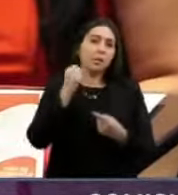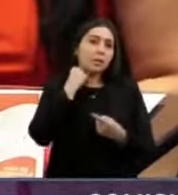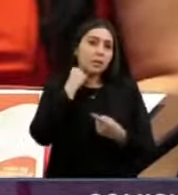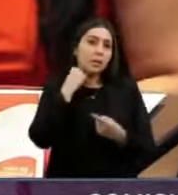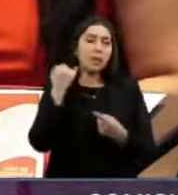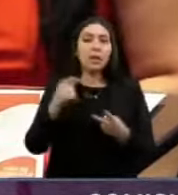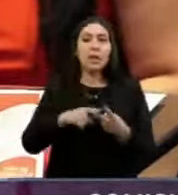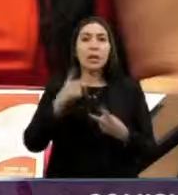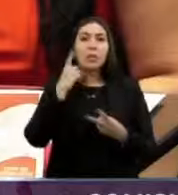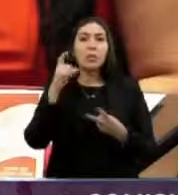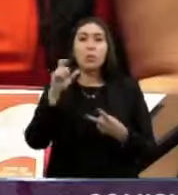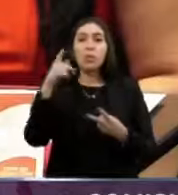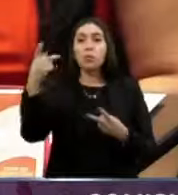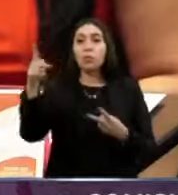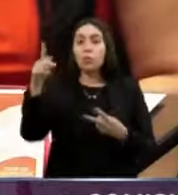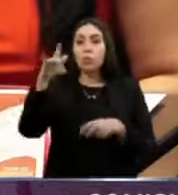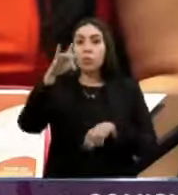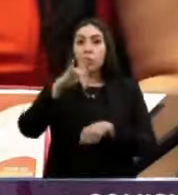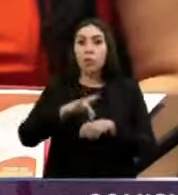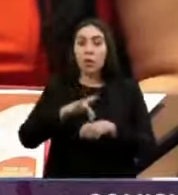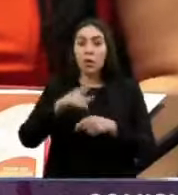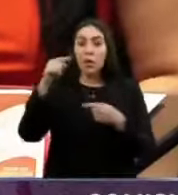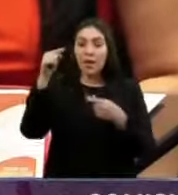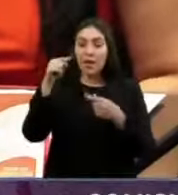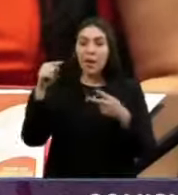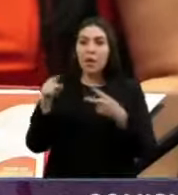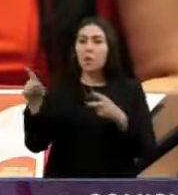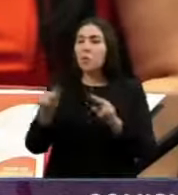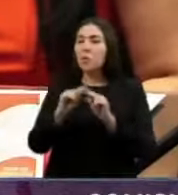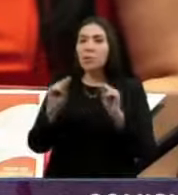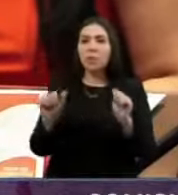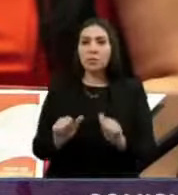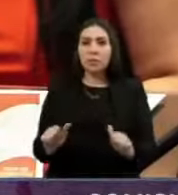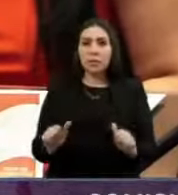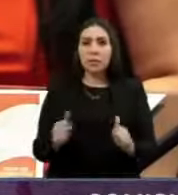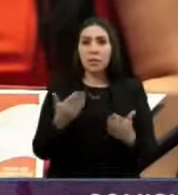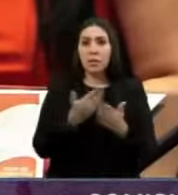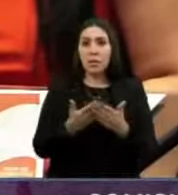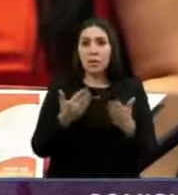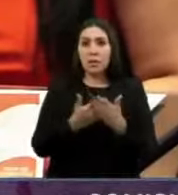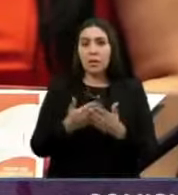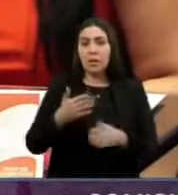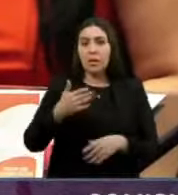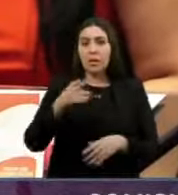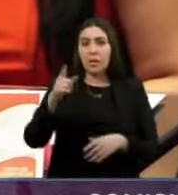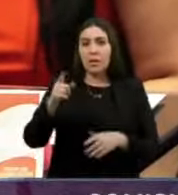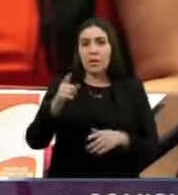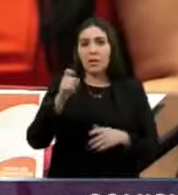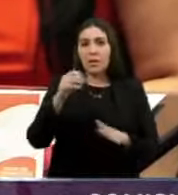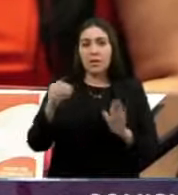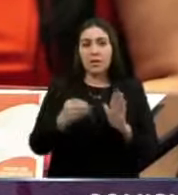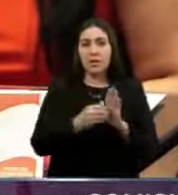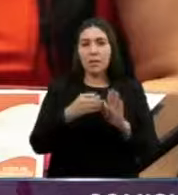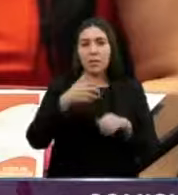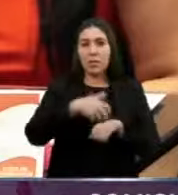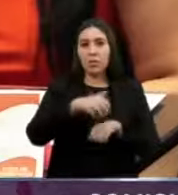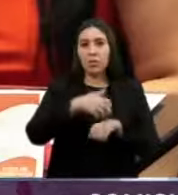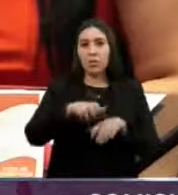les correspondió su turno. En mi opinión, de acuerdo a lo que dice el 18,